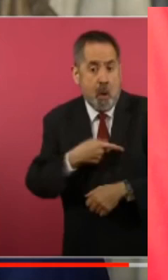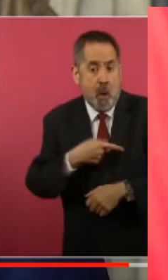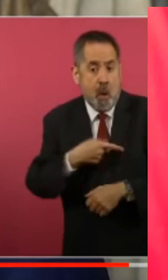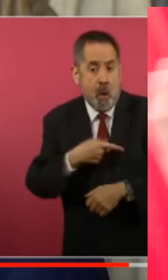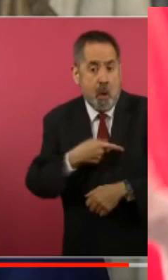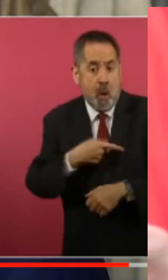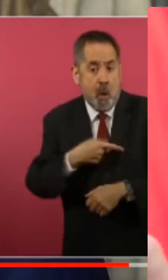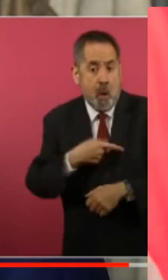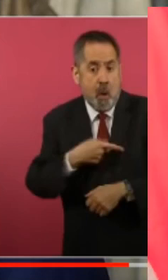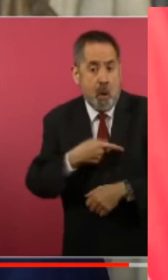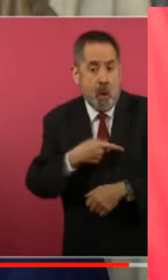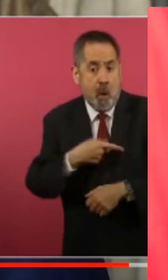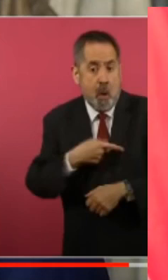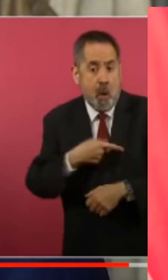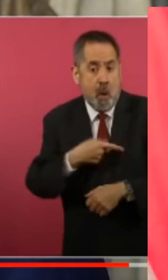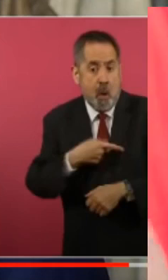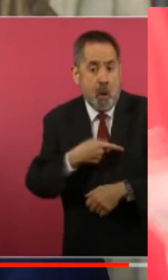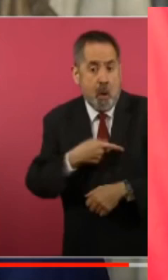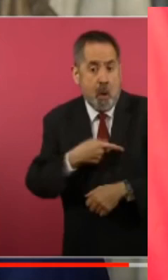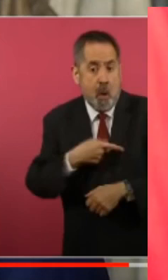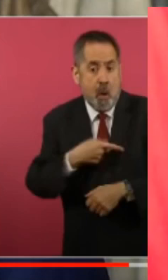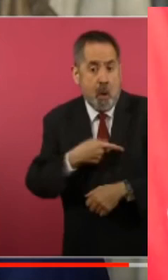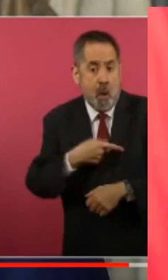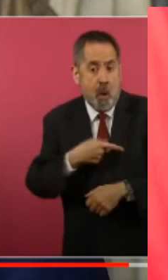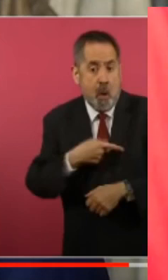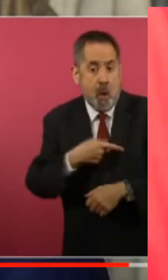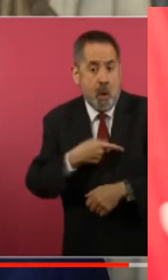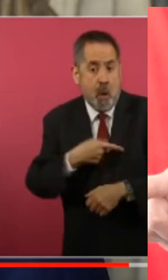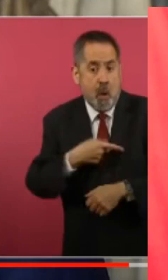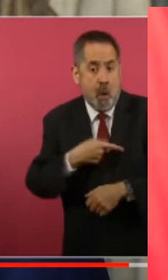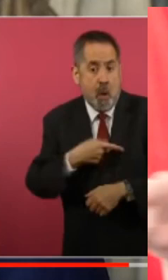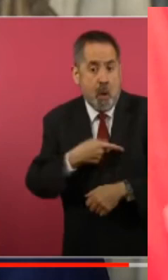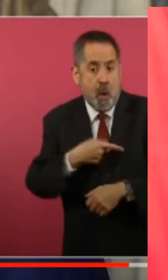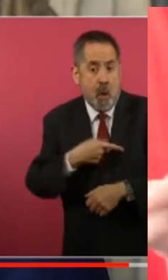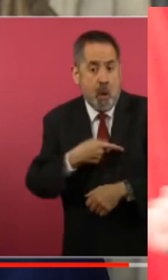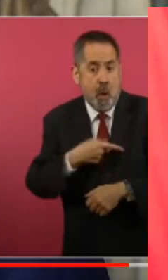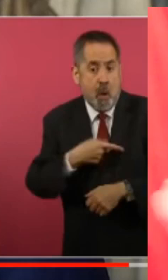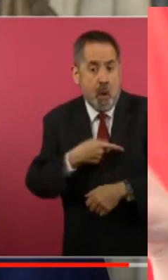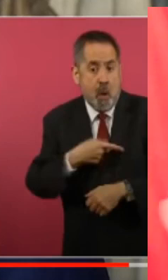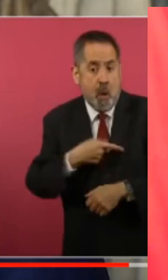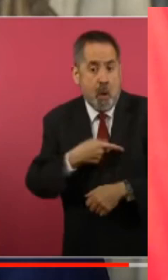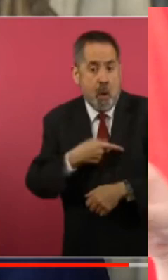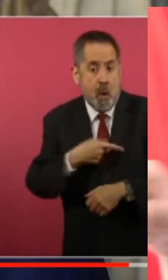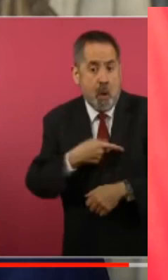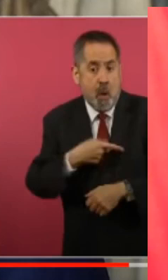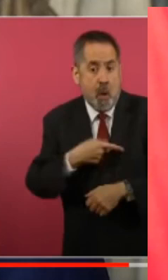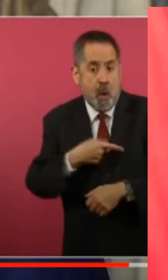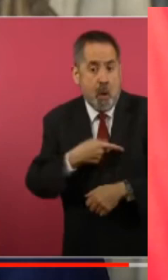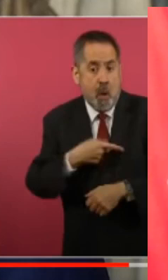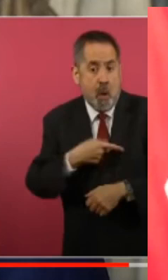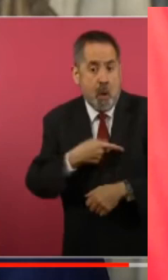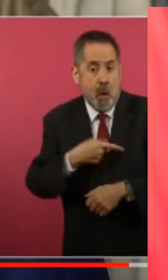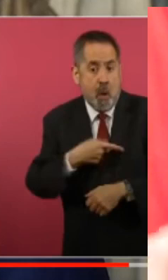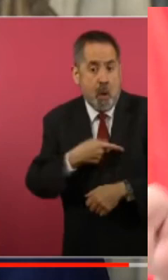los mexicanos están con este gobierno, compas. ¿Y saben qué es lo que me caga? Que aún hay familias, hay personas que